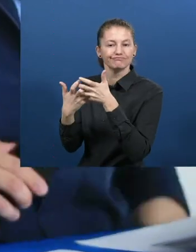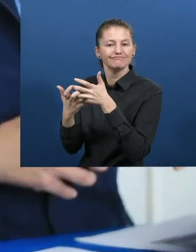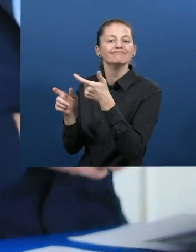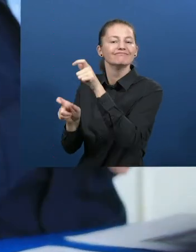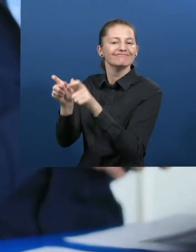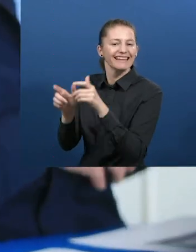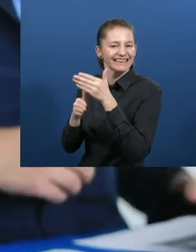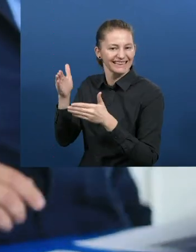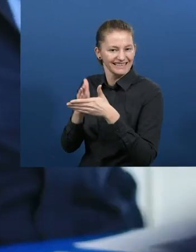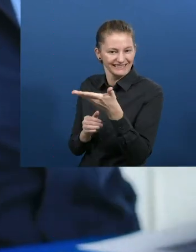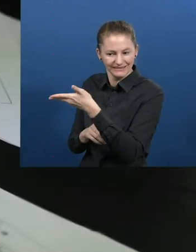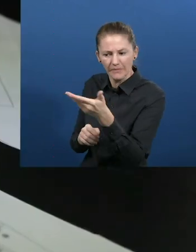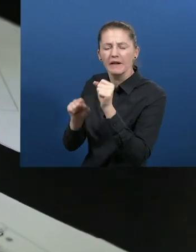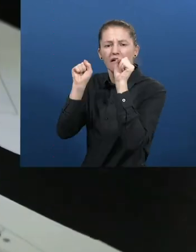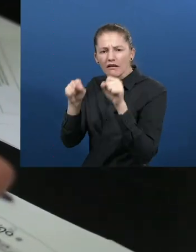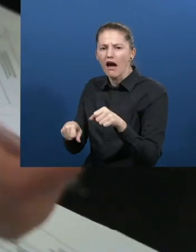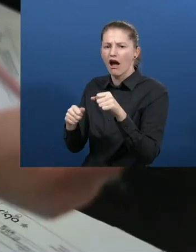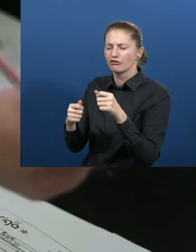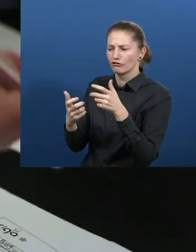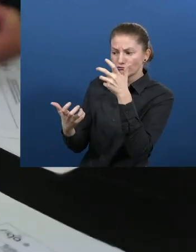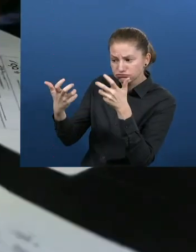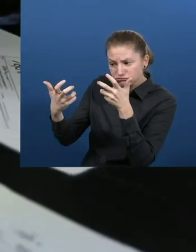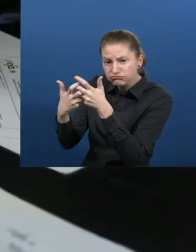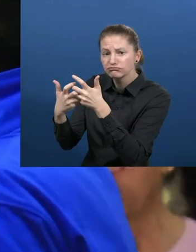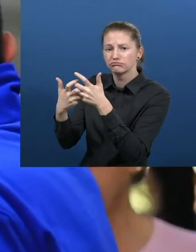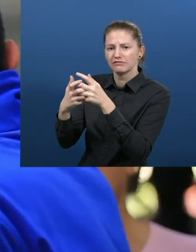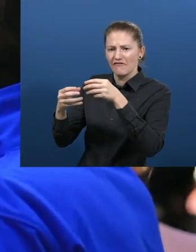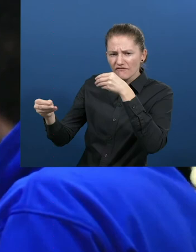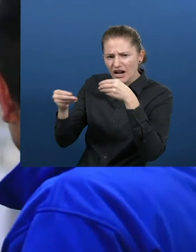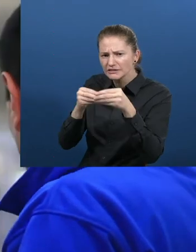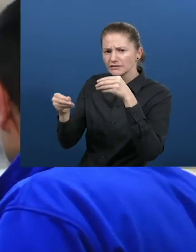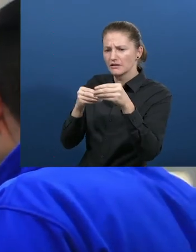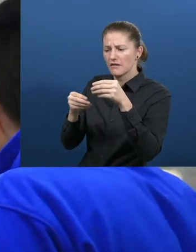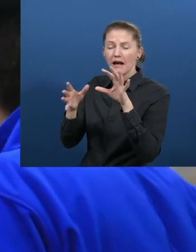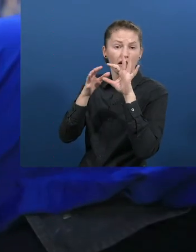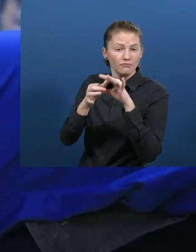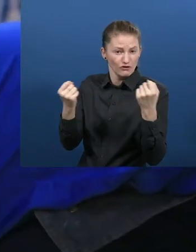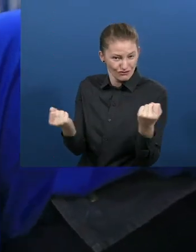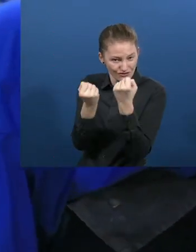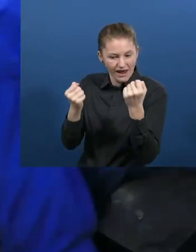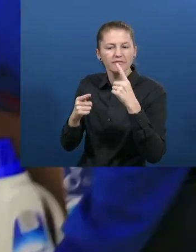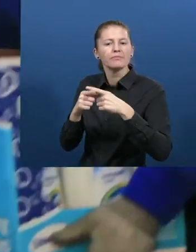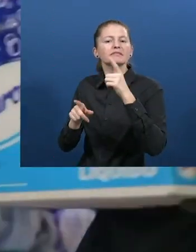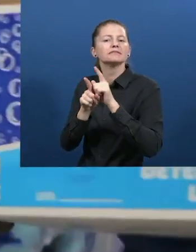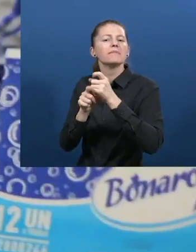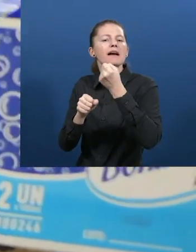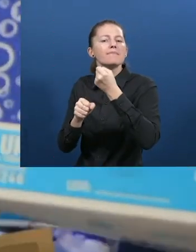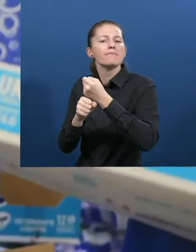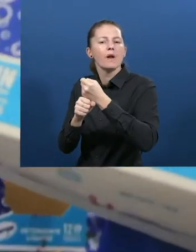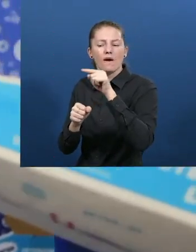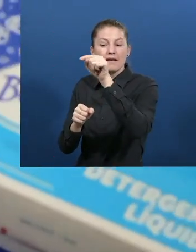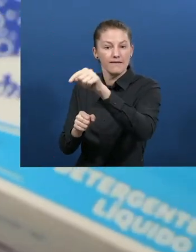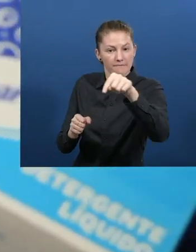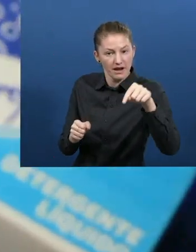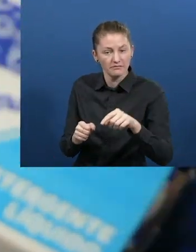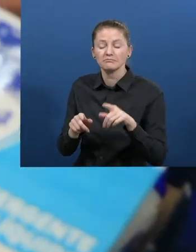permitiendo adaptabilidad, flexibilidad, tanto en la formación como en su vínculo laboral y dando oportunidades en la parte